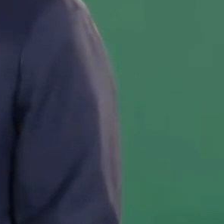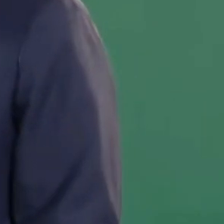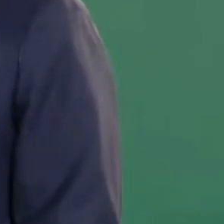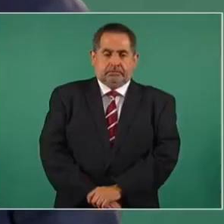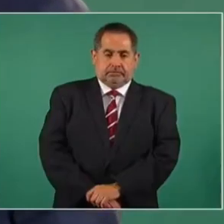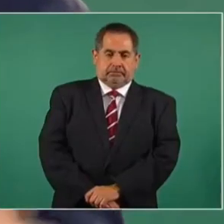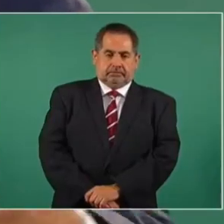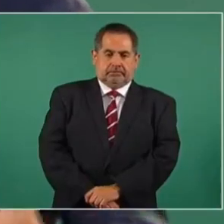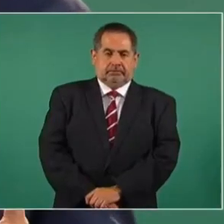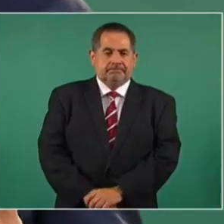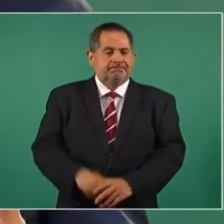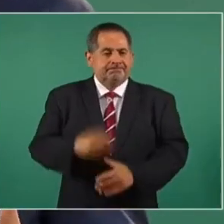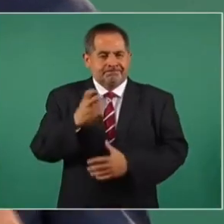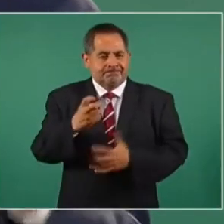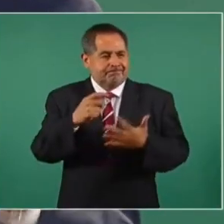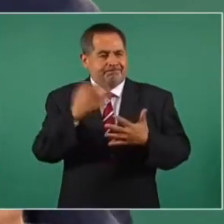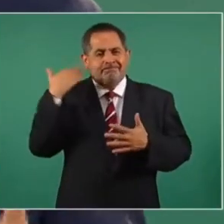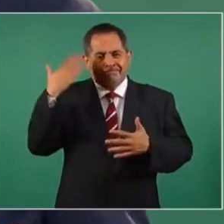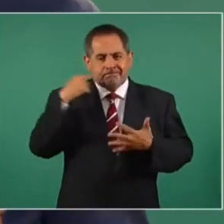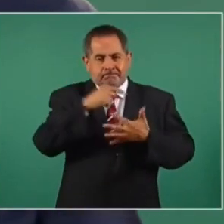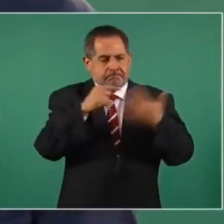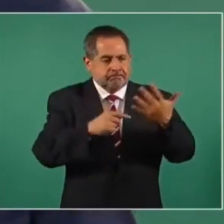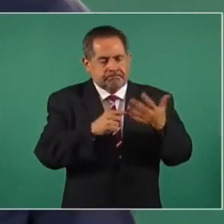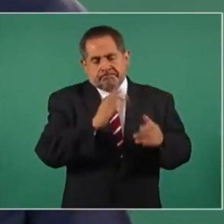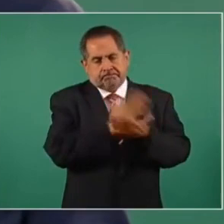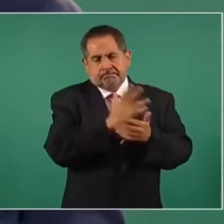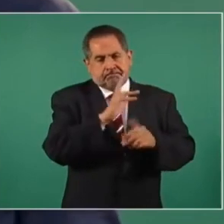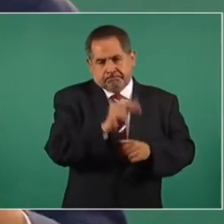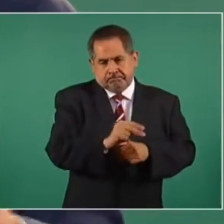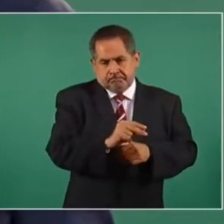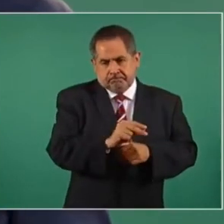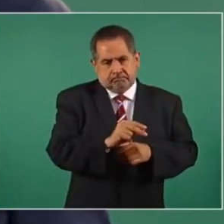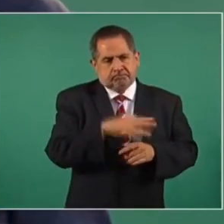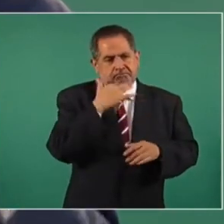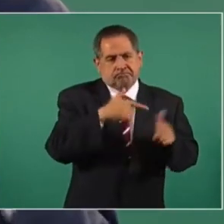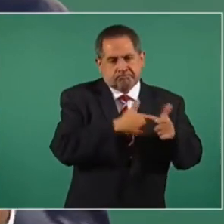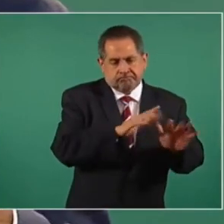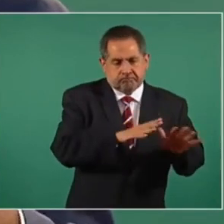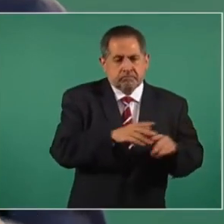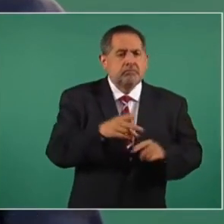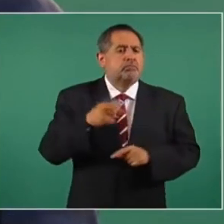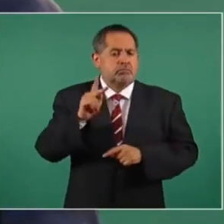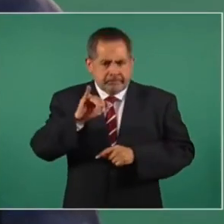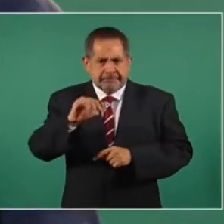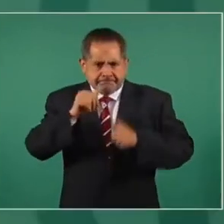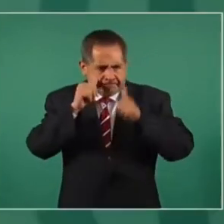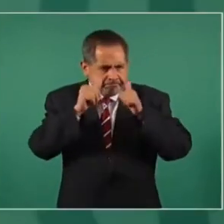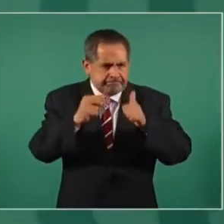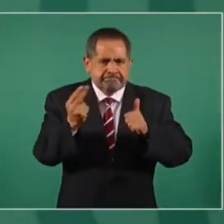corrupción, pero sí se atiende a la gente que lo necesita